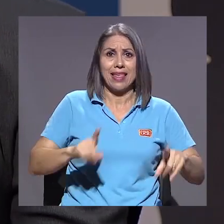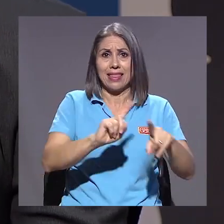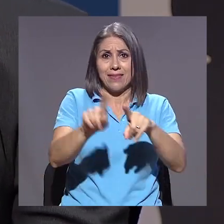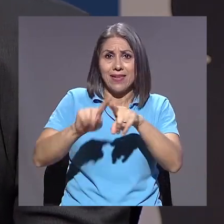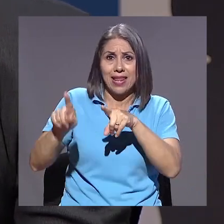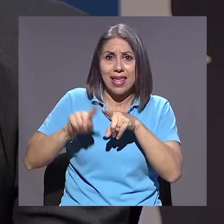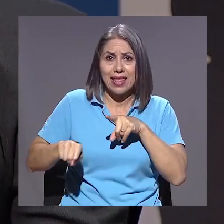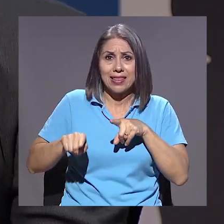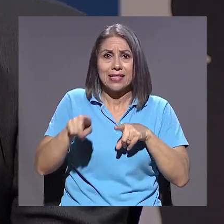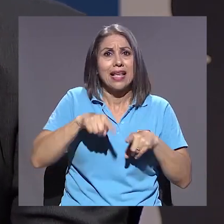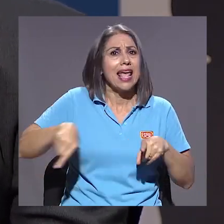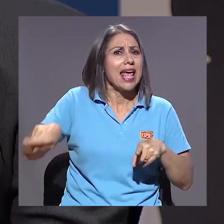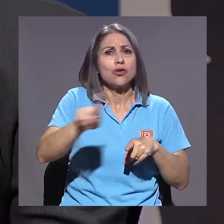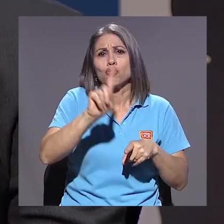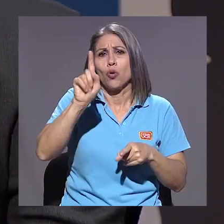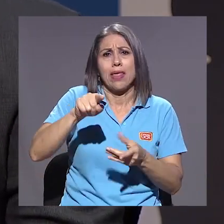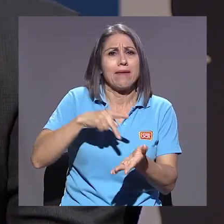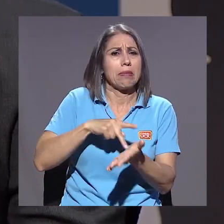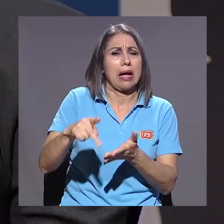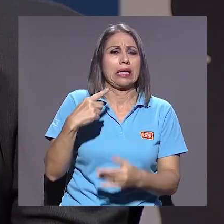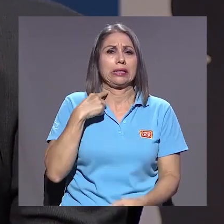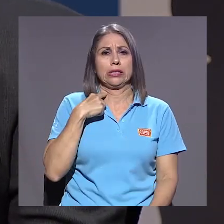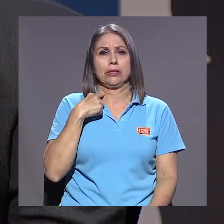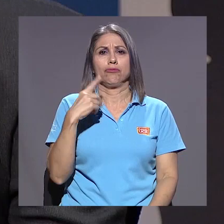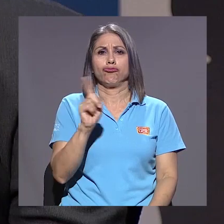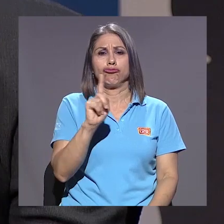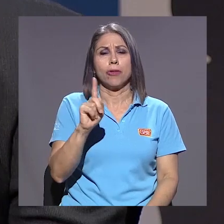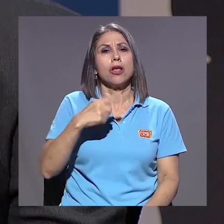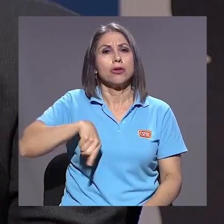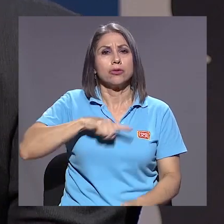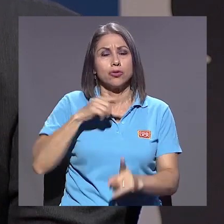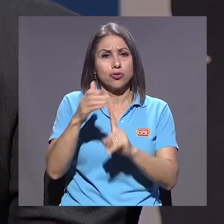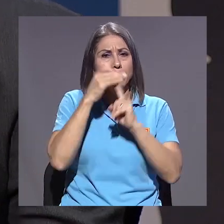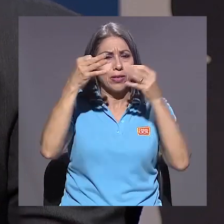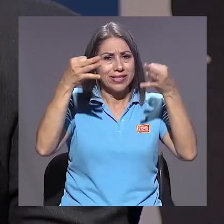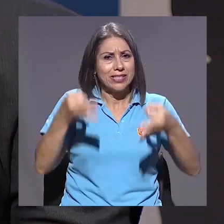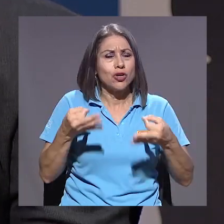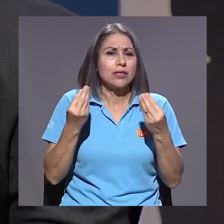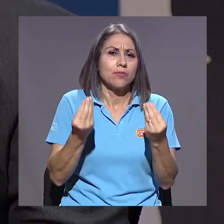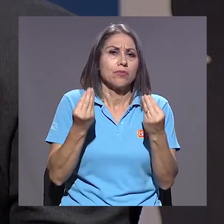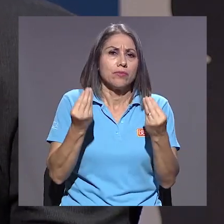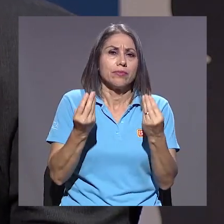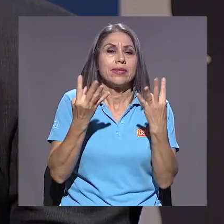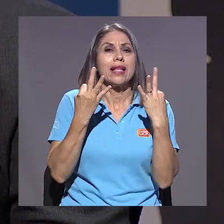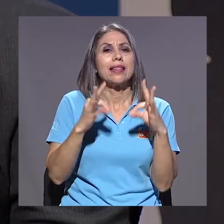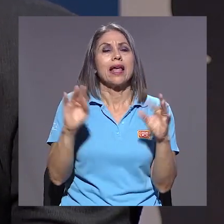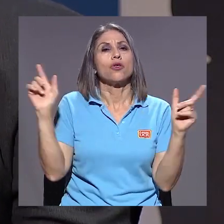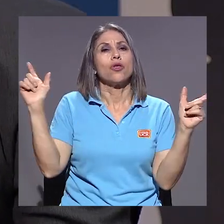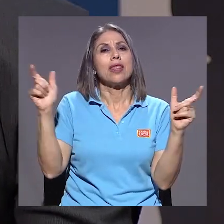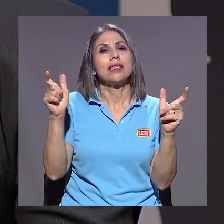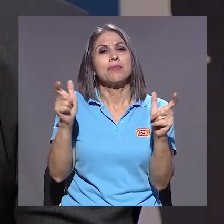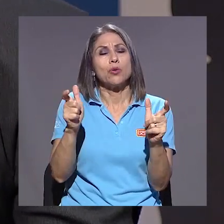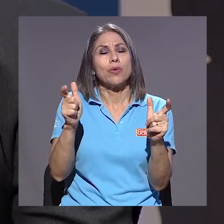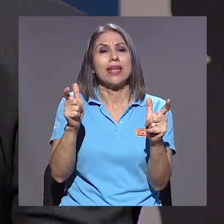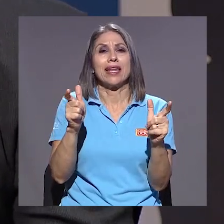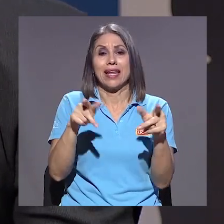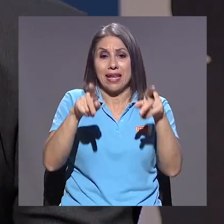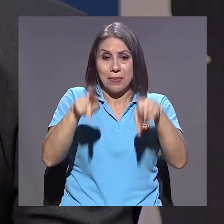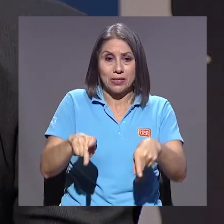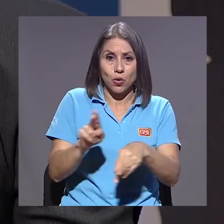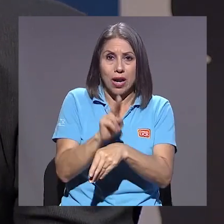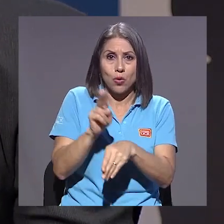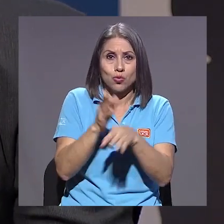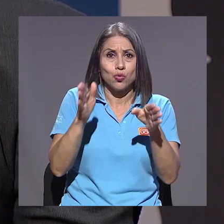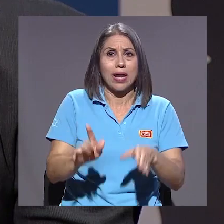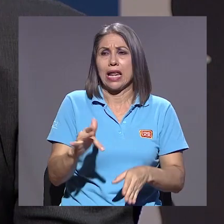no tengan una carga muy fuerte. Hemos tomado muchas decisiones en ese campo tratando de disminuir el efecto sobre el usuario. Parte de